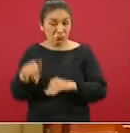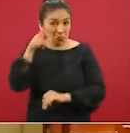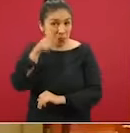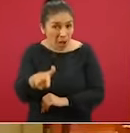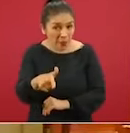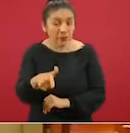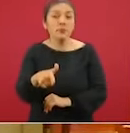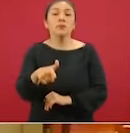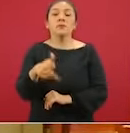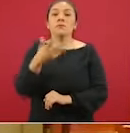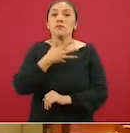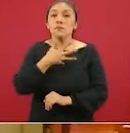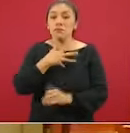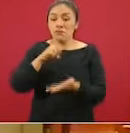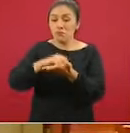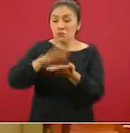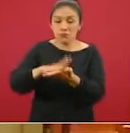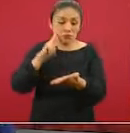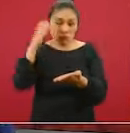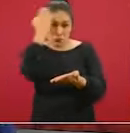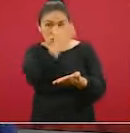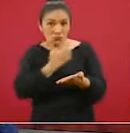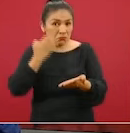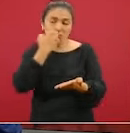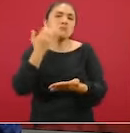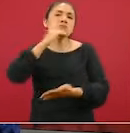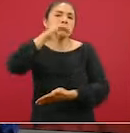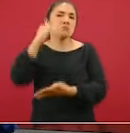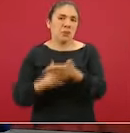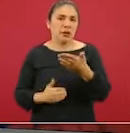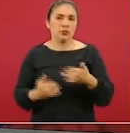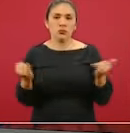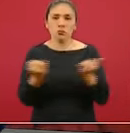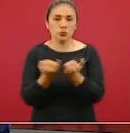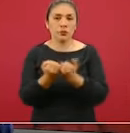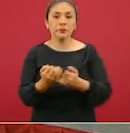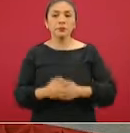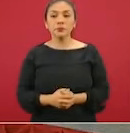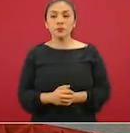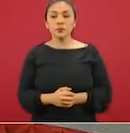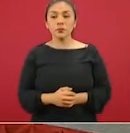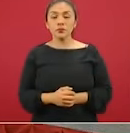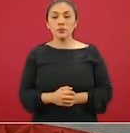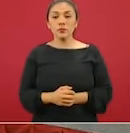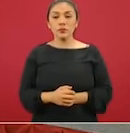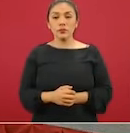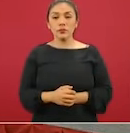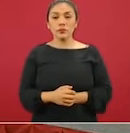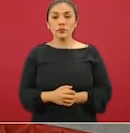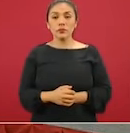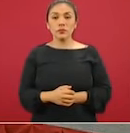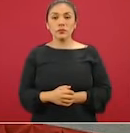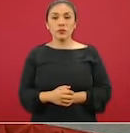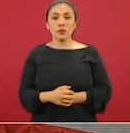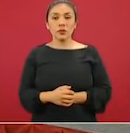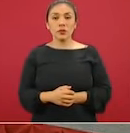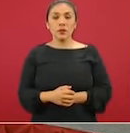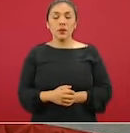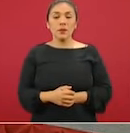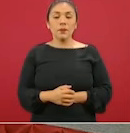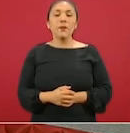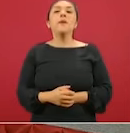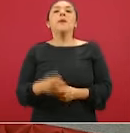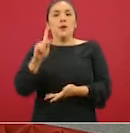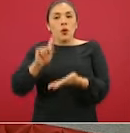evidenciados o observados en esta vigilancia basada en eventos. Si vemos la siguiente, por favor.